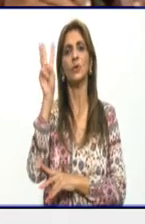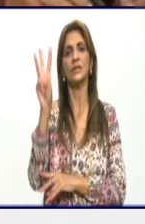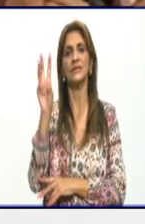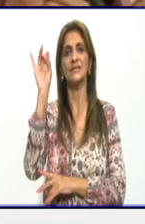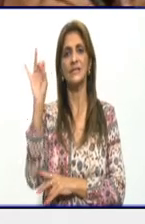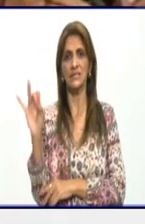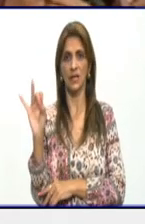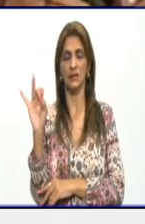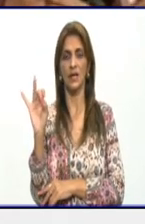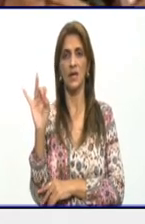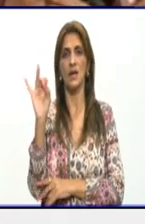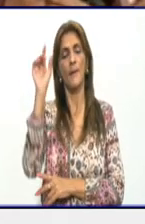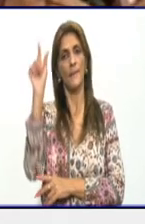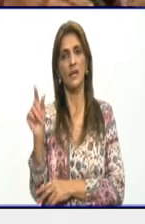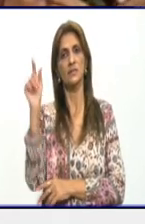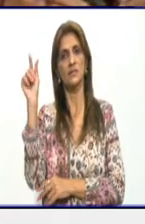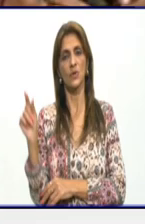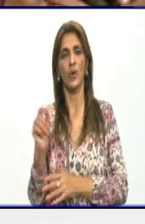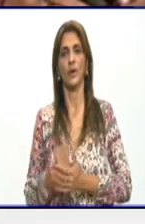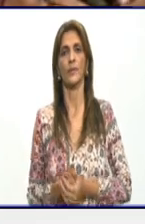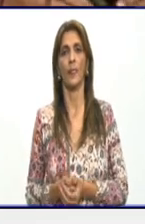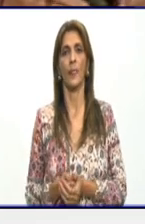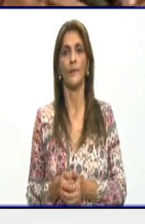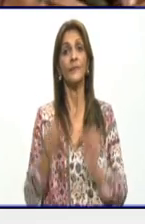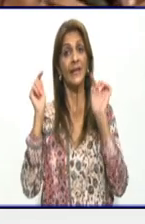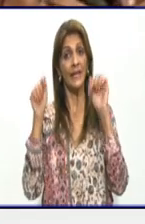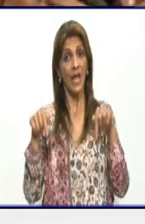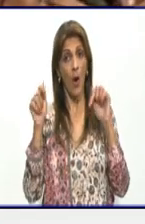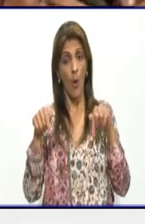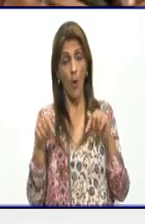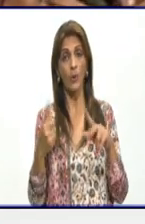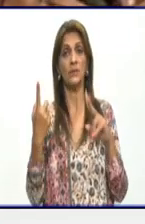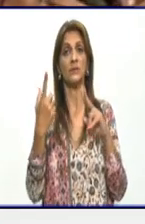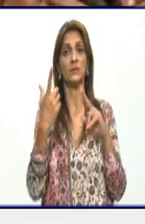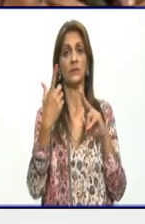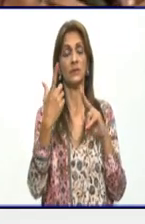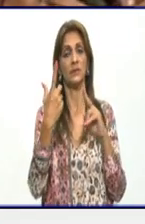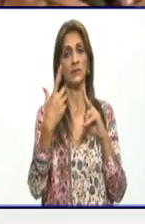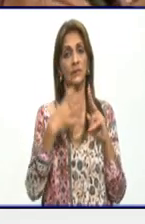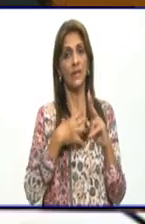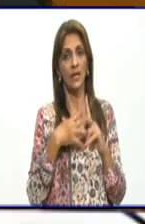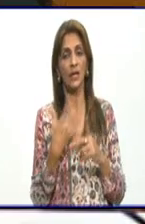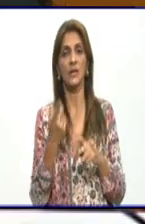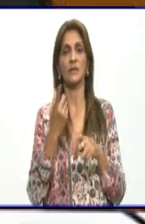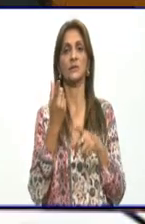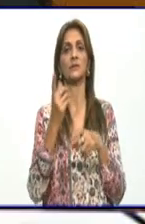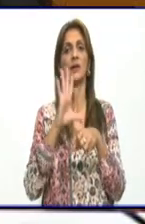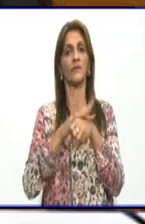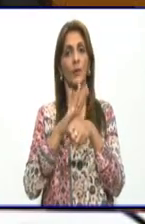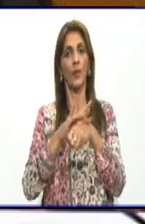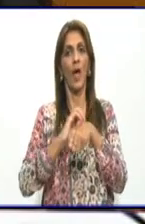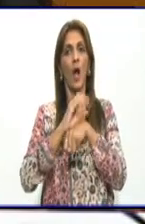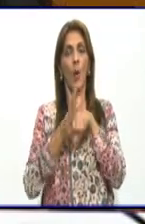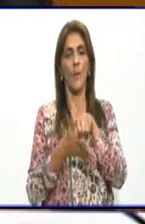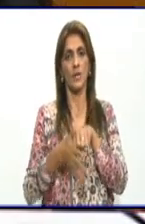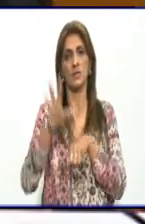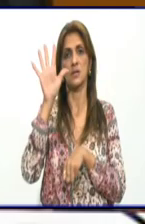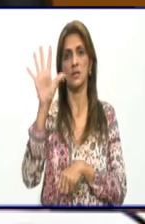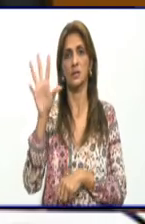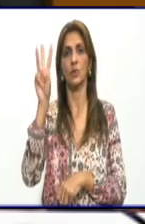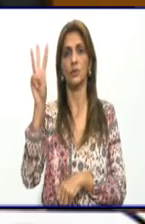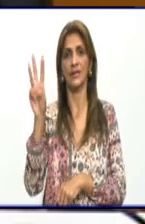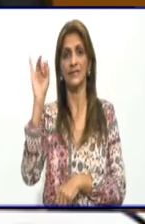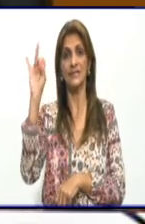Granma. Son 537 personas que hoy están padeciendo la COVID-19 en la provincia. Así mismo, estos son 537